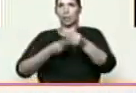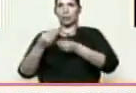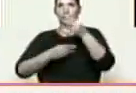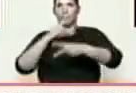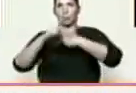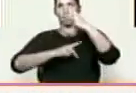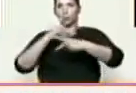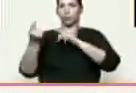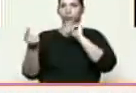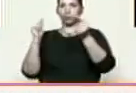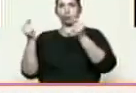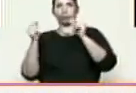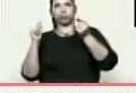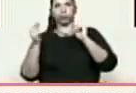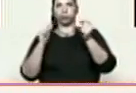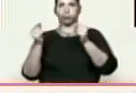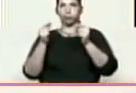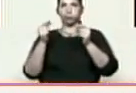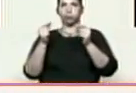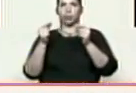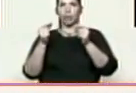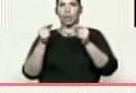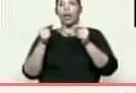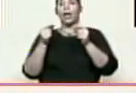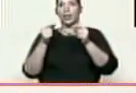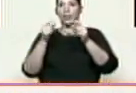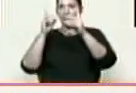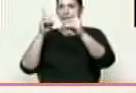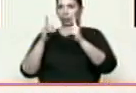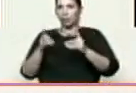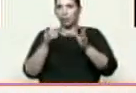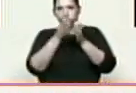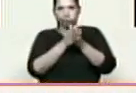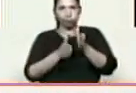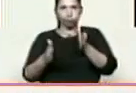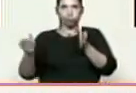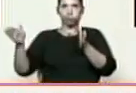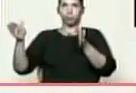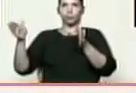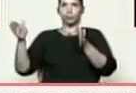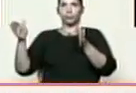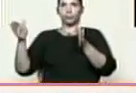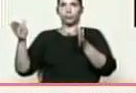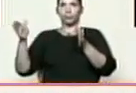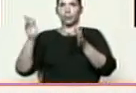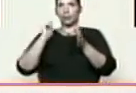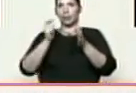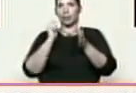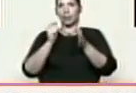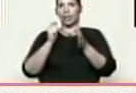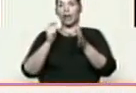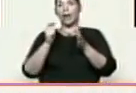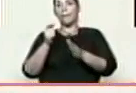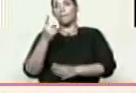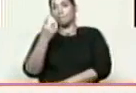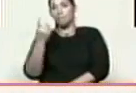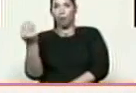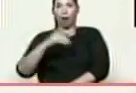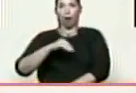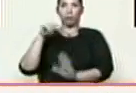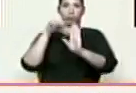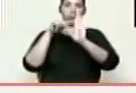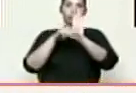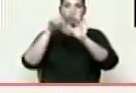proceso de debate para definir la continuidad de esta instancia, teniendo en cuenta las tareas aún pendientes para cumplir con los